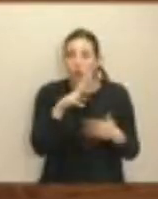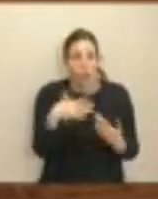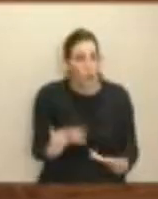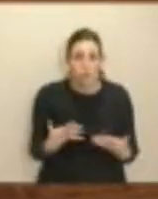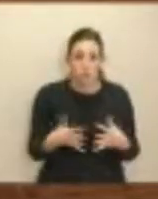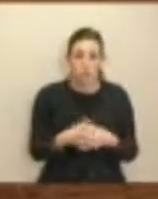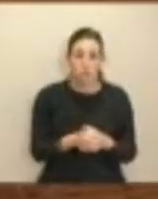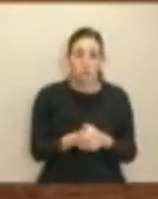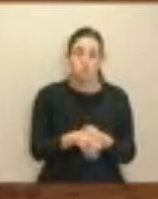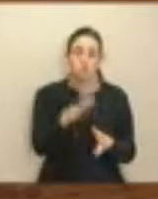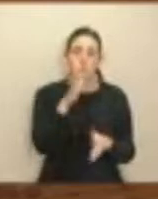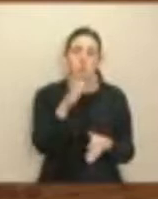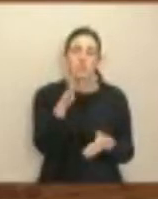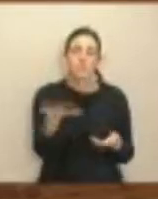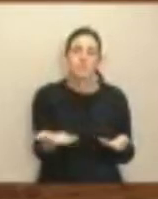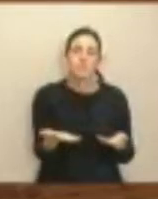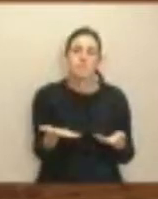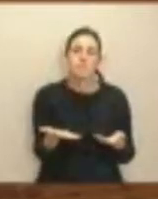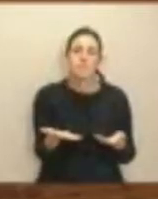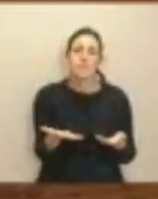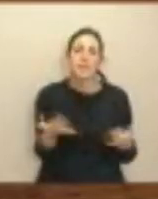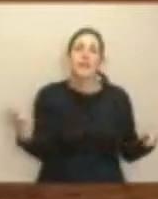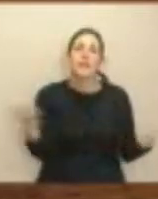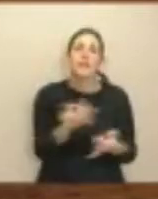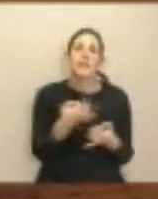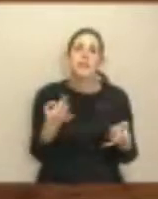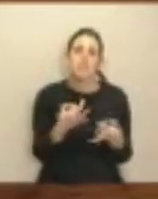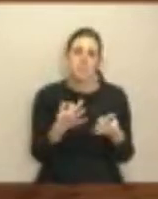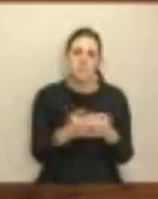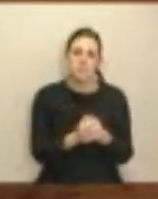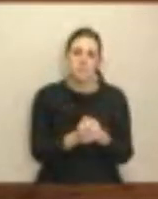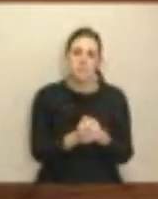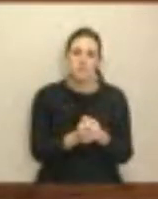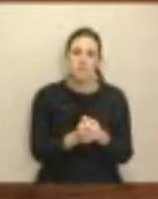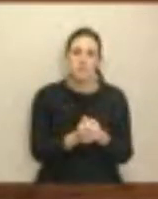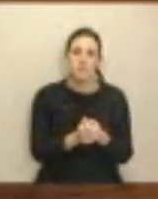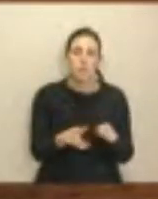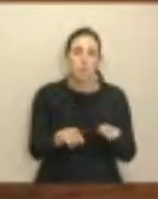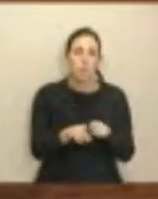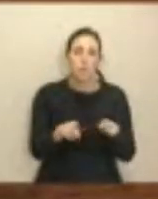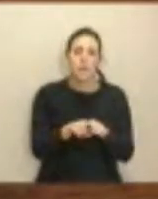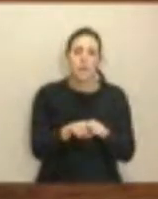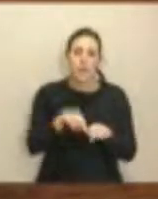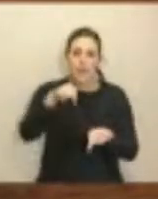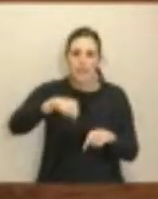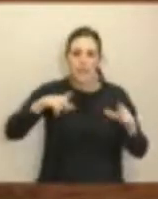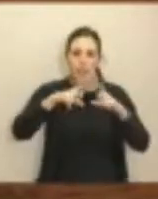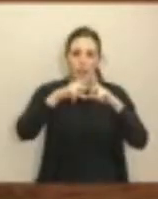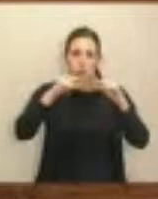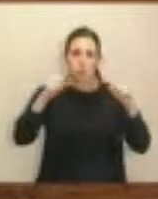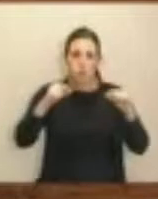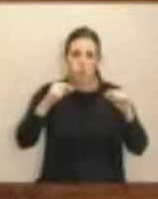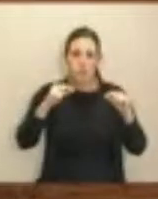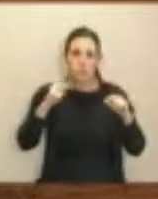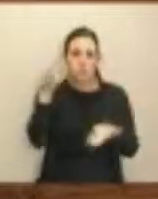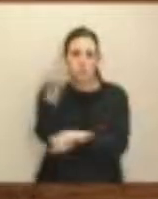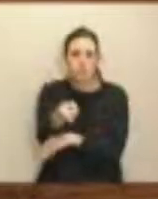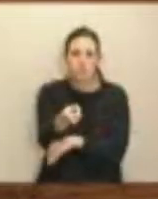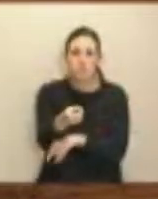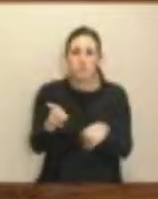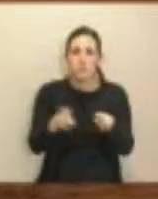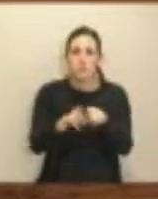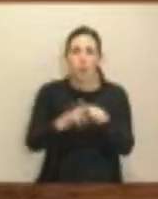momentos. Porque si no, sucede y acontece que se impone también en Asturias la tiranía de